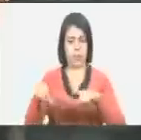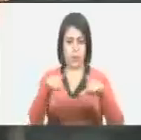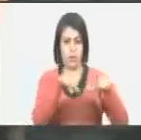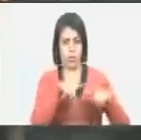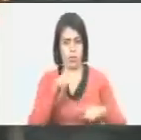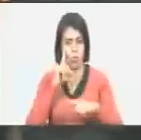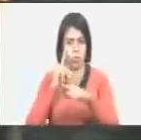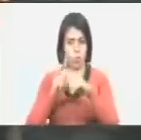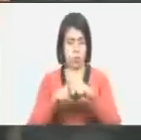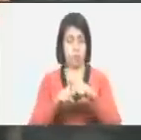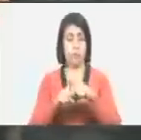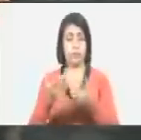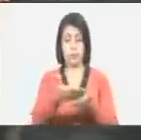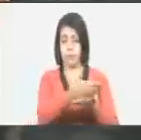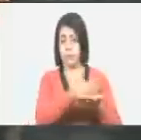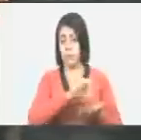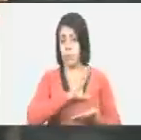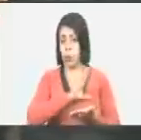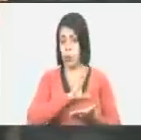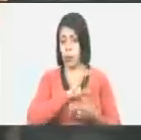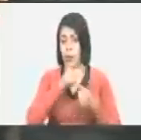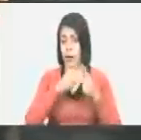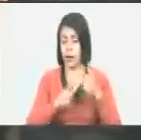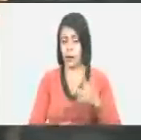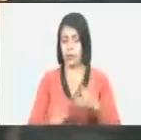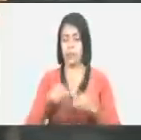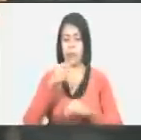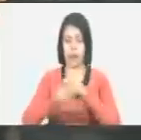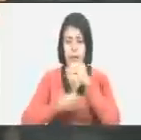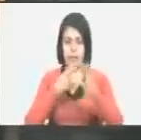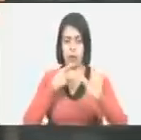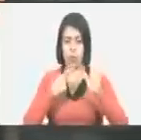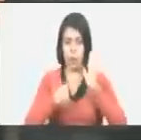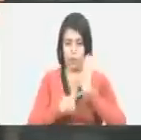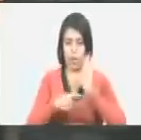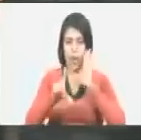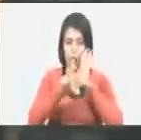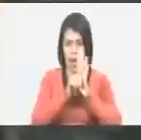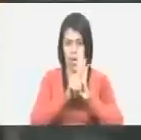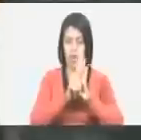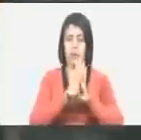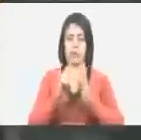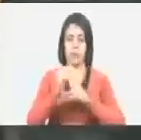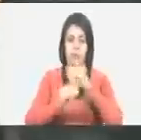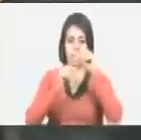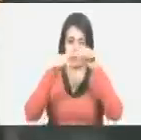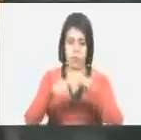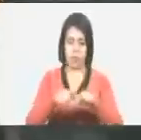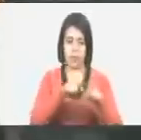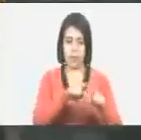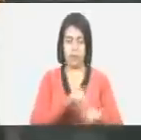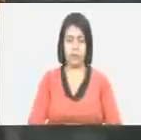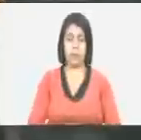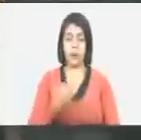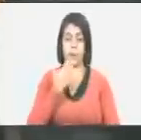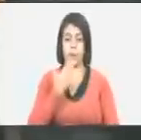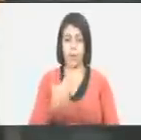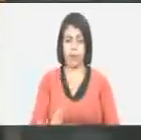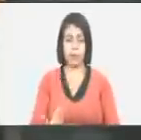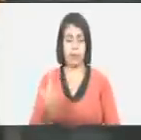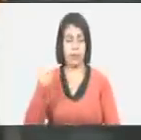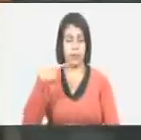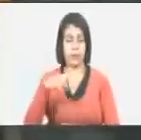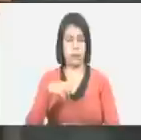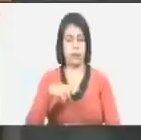localización e incautación de los bienes, así como para la ejecución de la sentencia de extinción de dominio, de ser el caso. Las solicitudes de